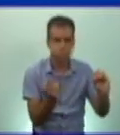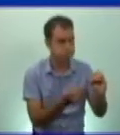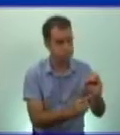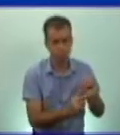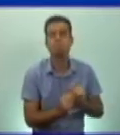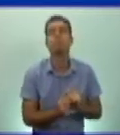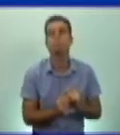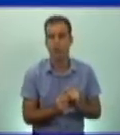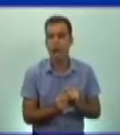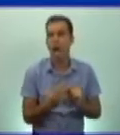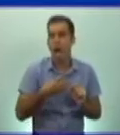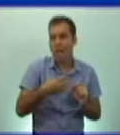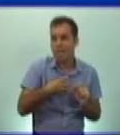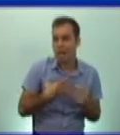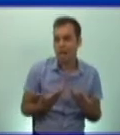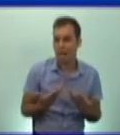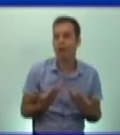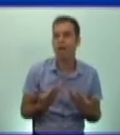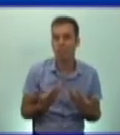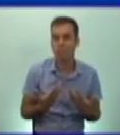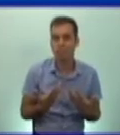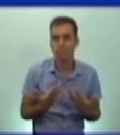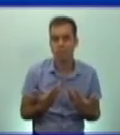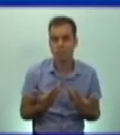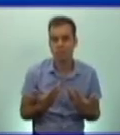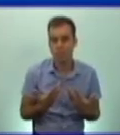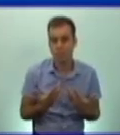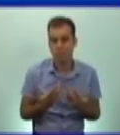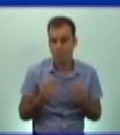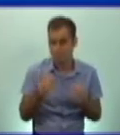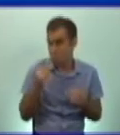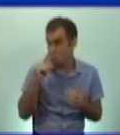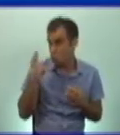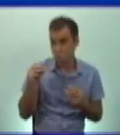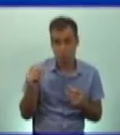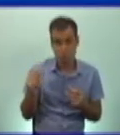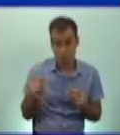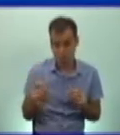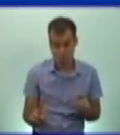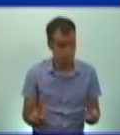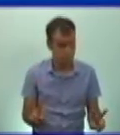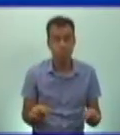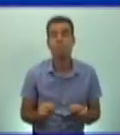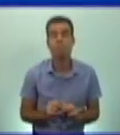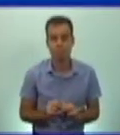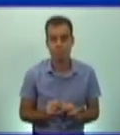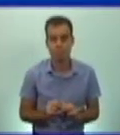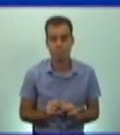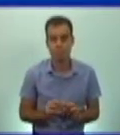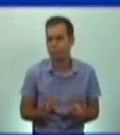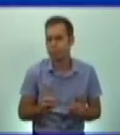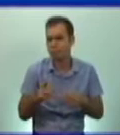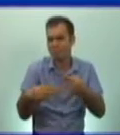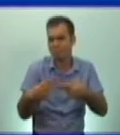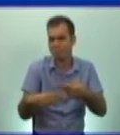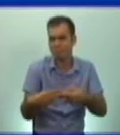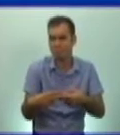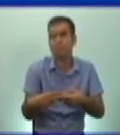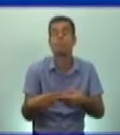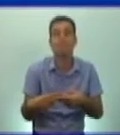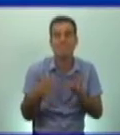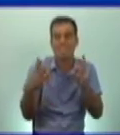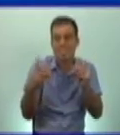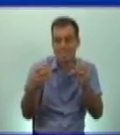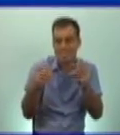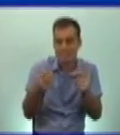oxígeno por este coeficiente o número estequiométrico que coloqué. Es decir, que ya ahí está resuelto la cantidad